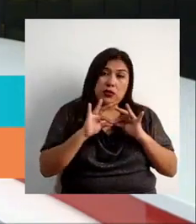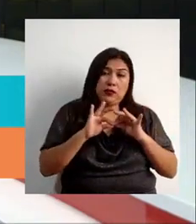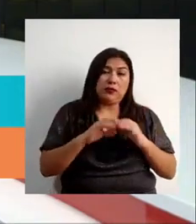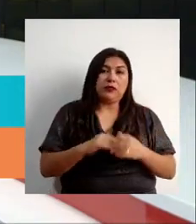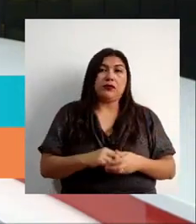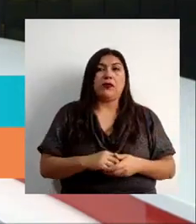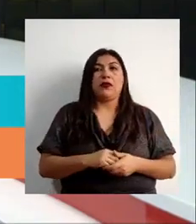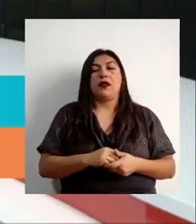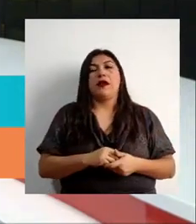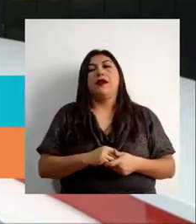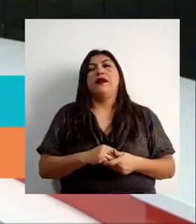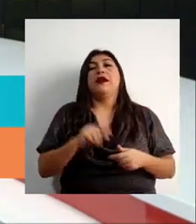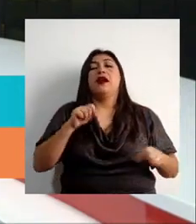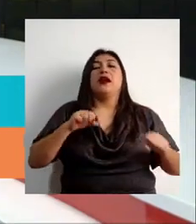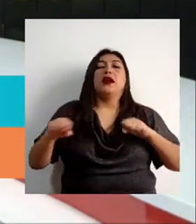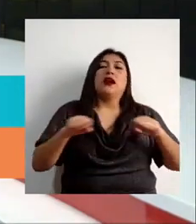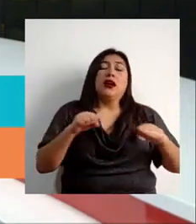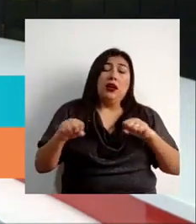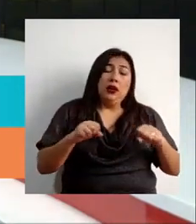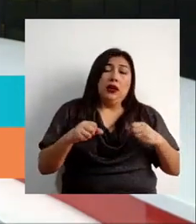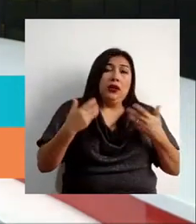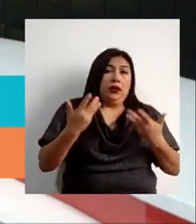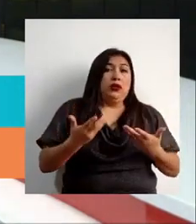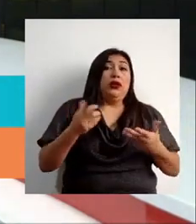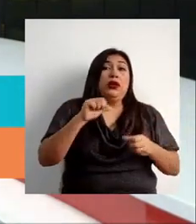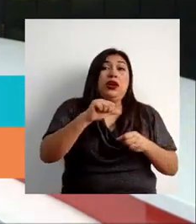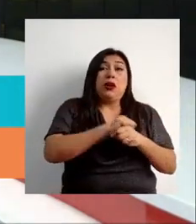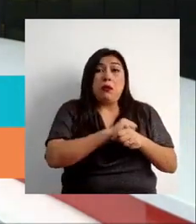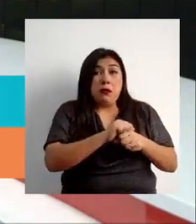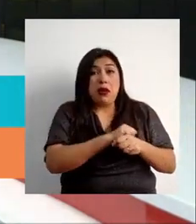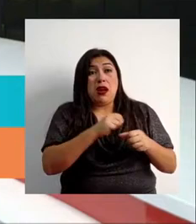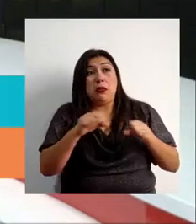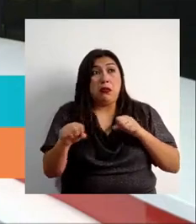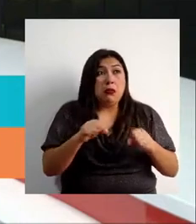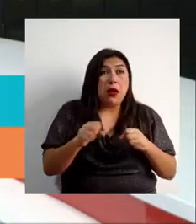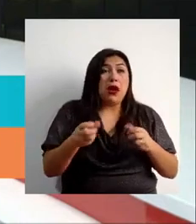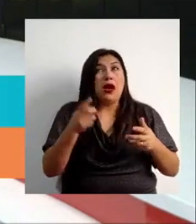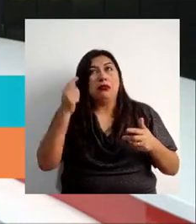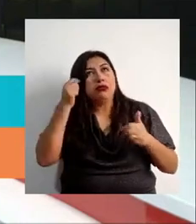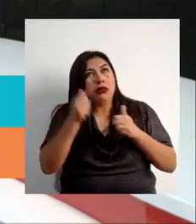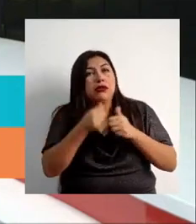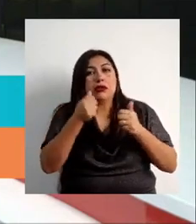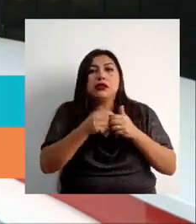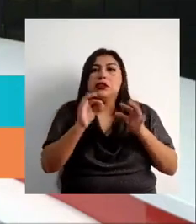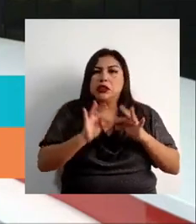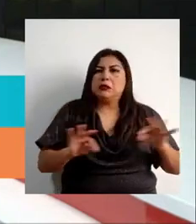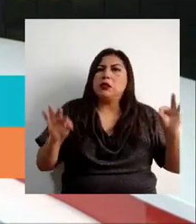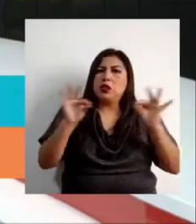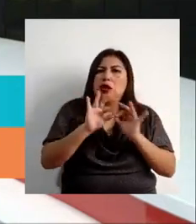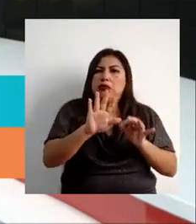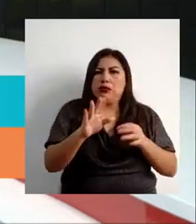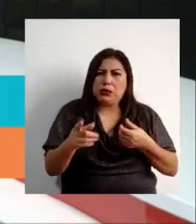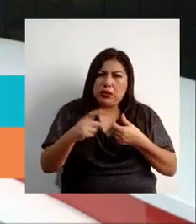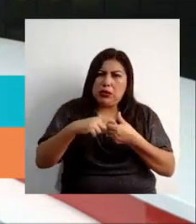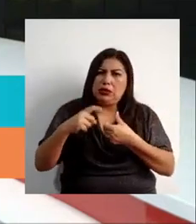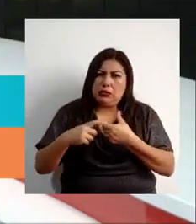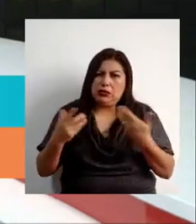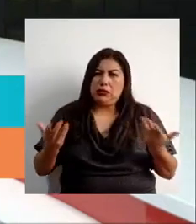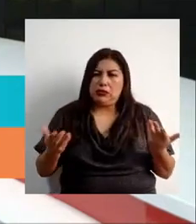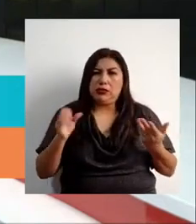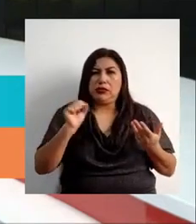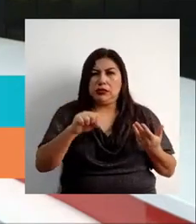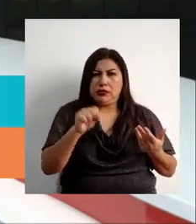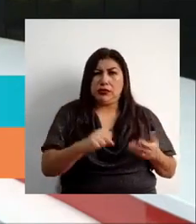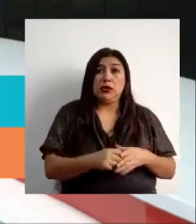muy importantes y hay que tomarlos en serio. Así es, y la participación de todos, porque a veces dices, estás haciendo cosas así, pues, cuando